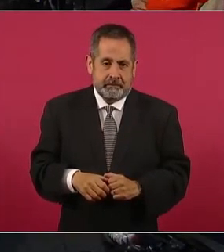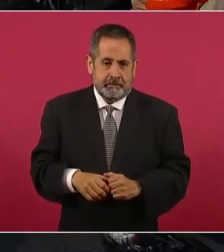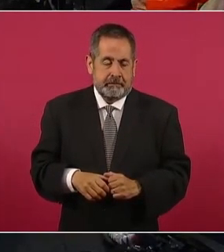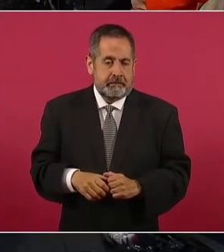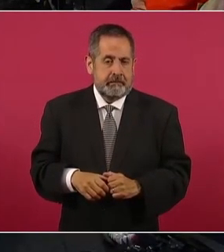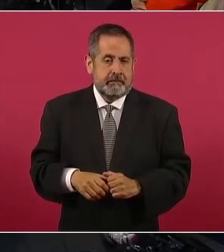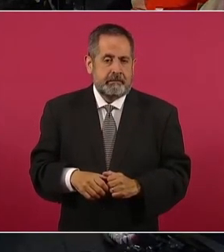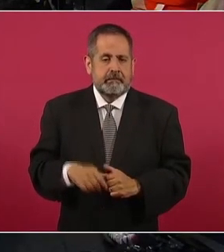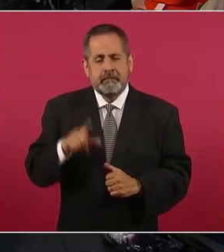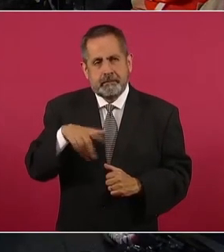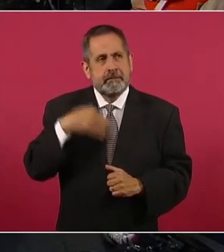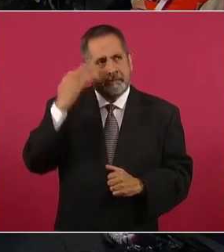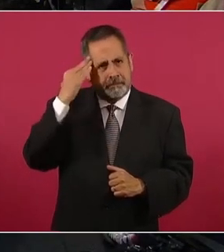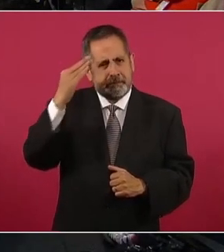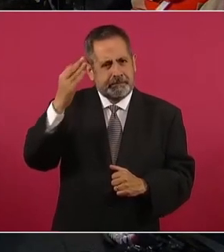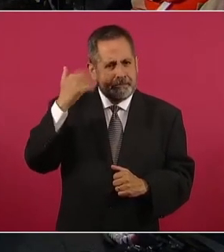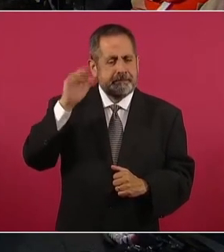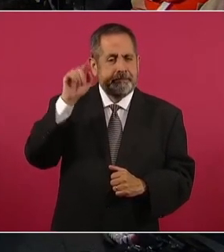Pues sí, fue